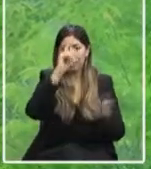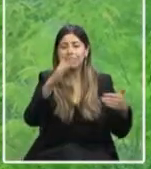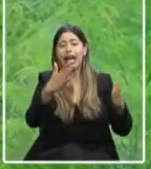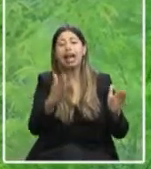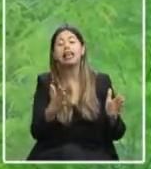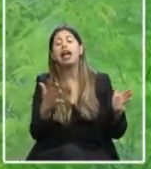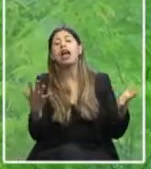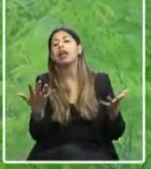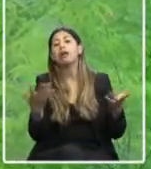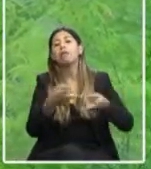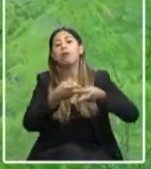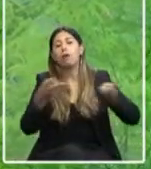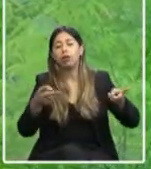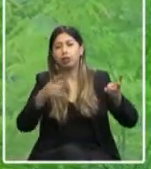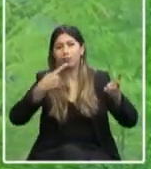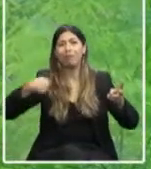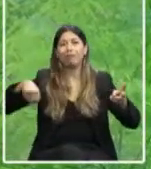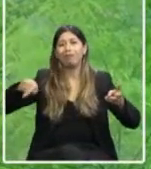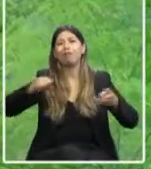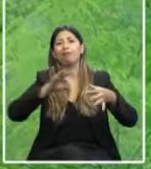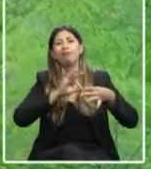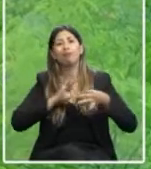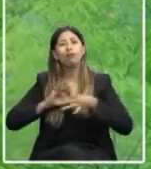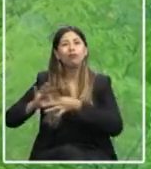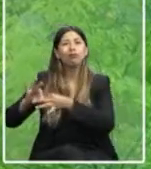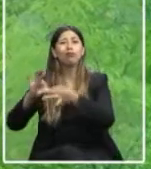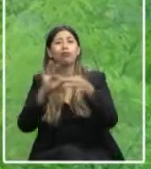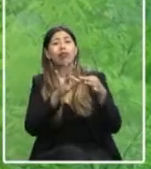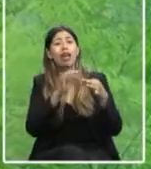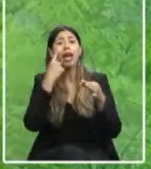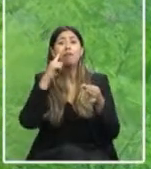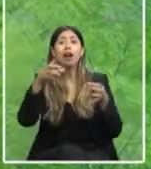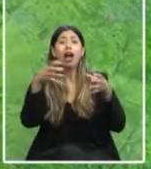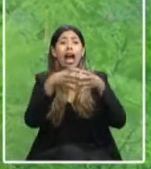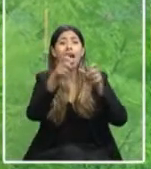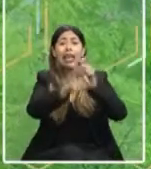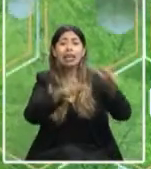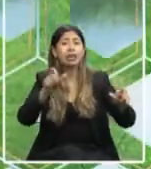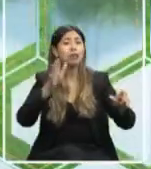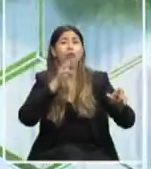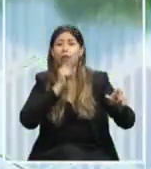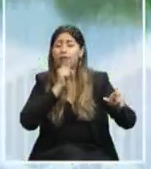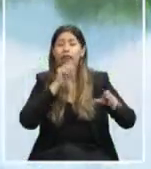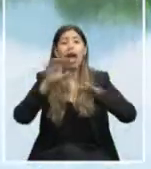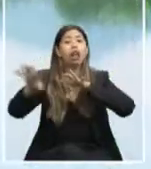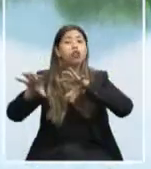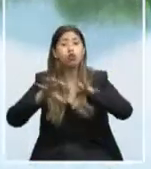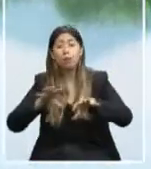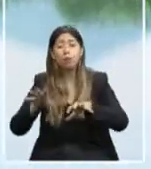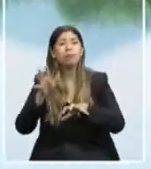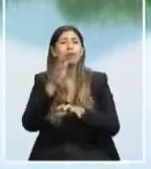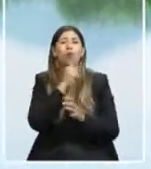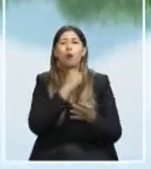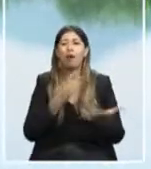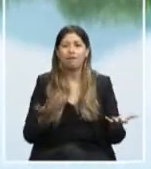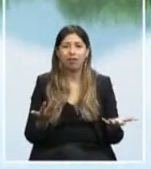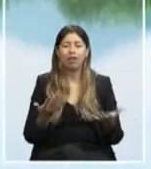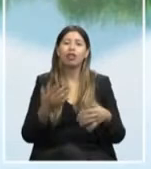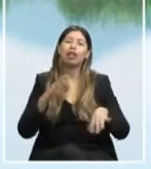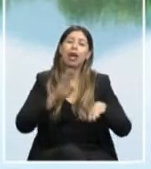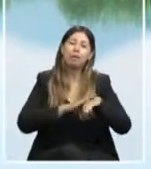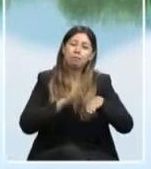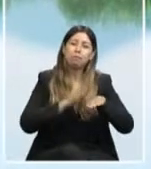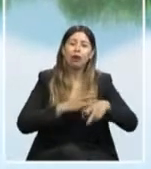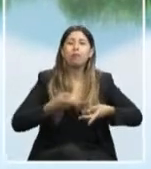para detectar el virus, pero no había equipos, no había suministros. Entonces lo que se hizo fue prestar los equipos de todo